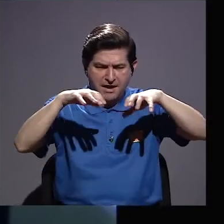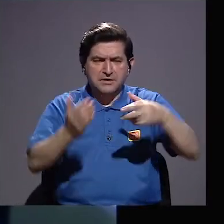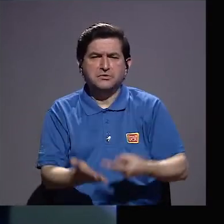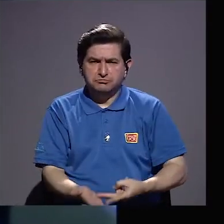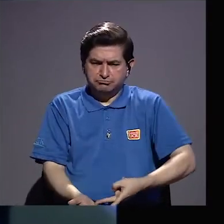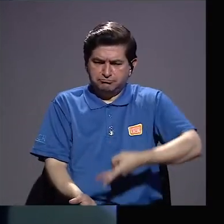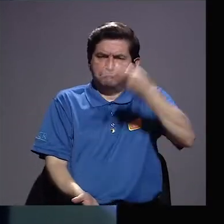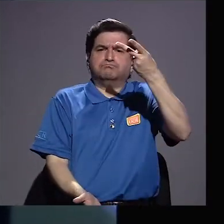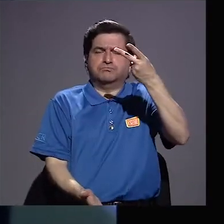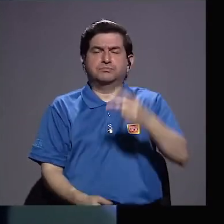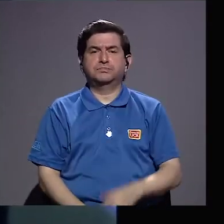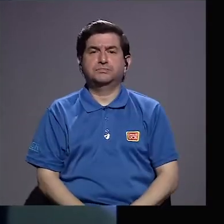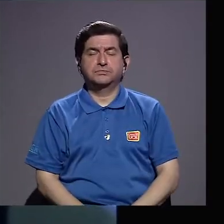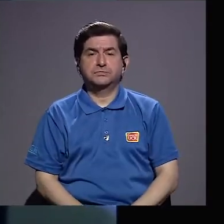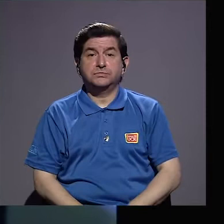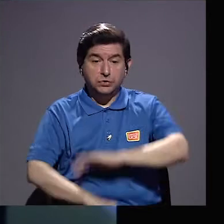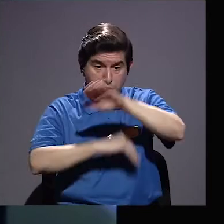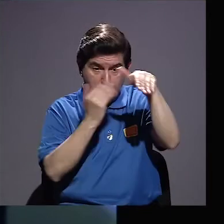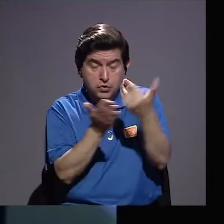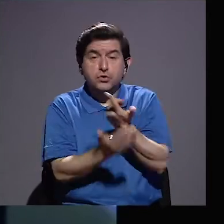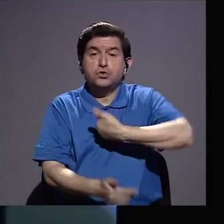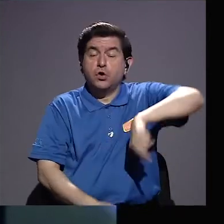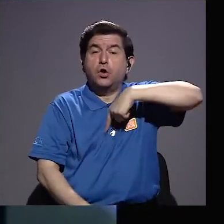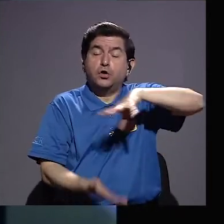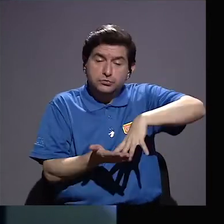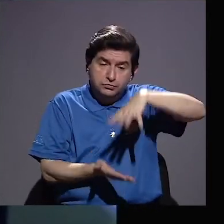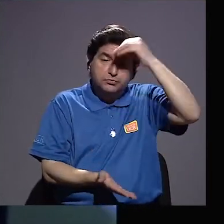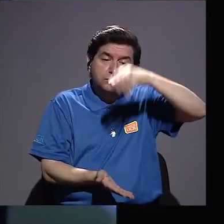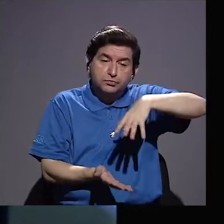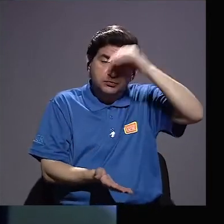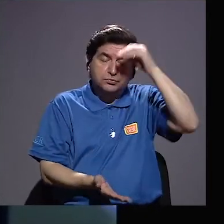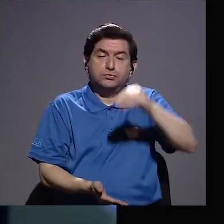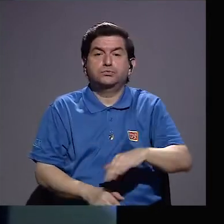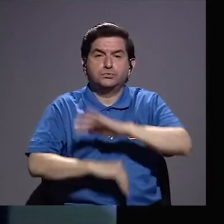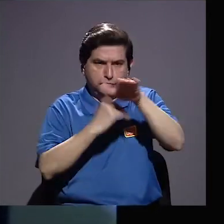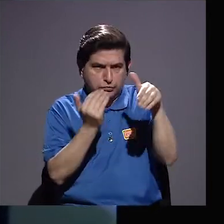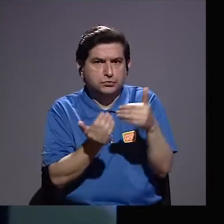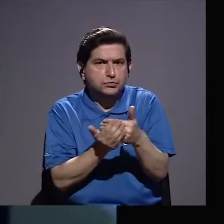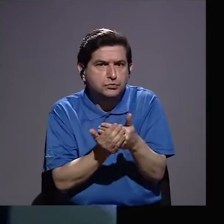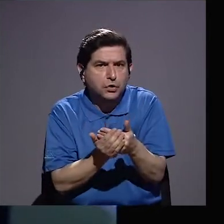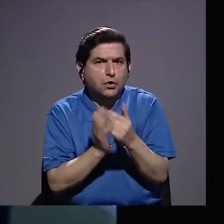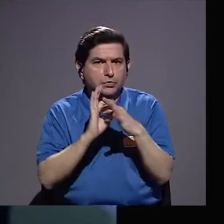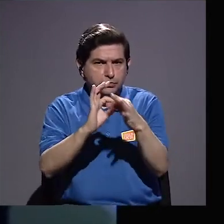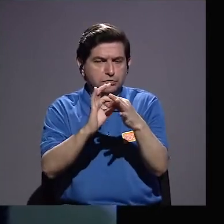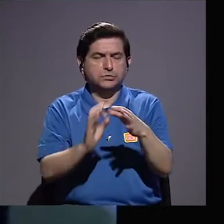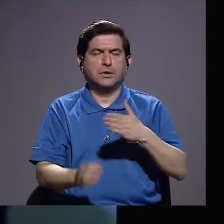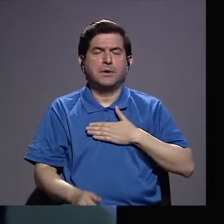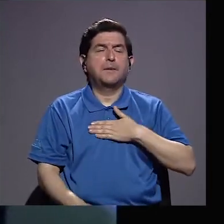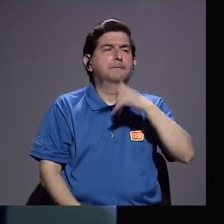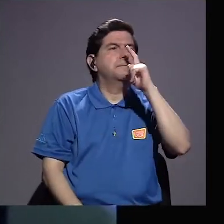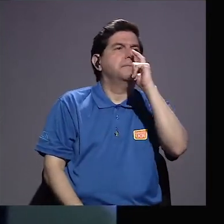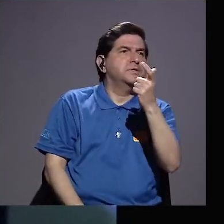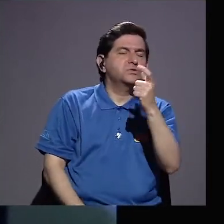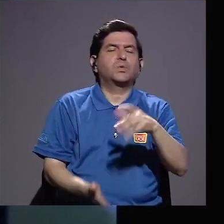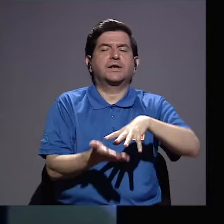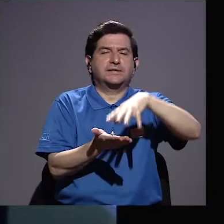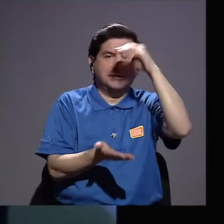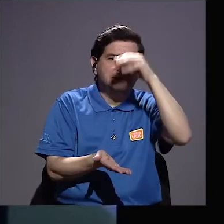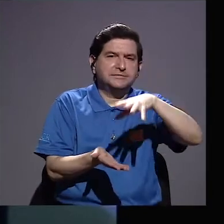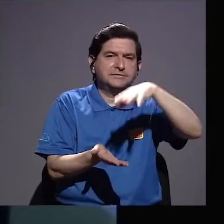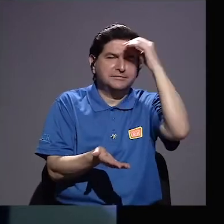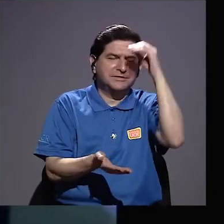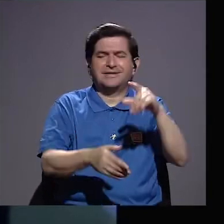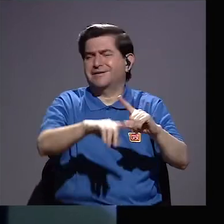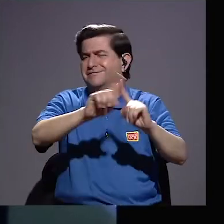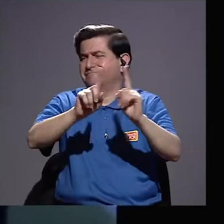enriquecedor, y de los cuales todos podemos aprender unas de otras. Y creo que mi gran suerte ha sido aprender de